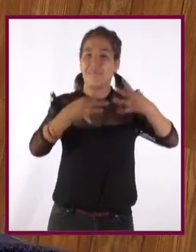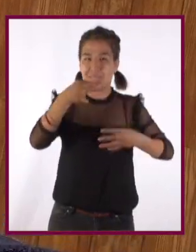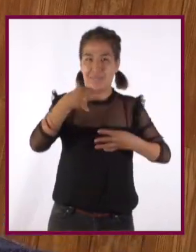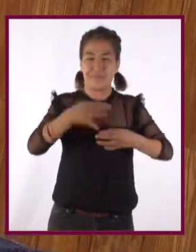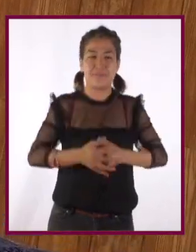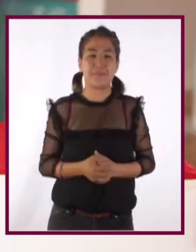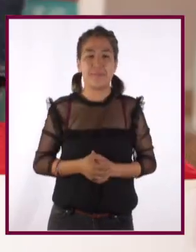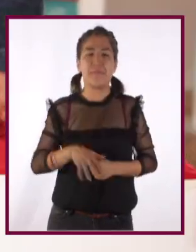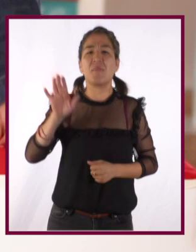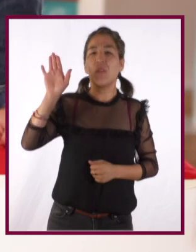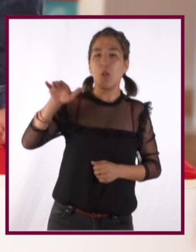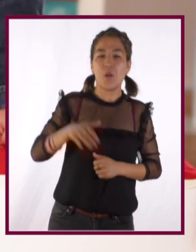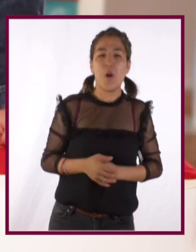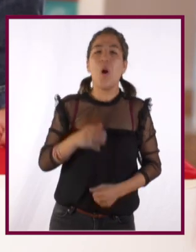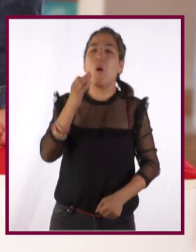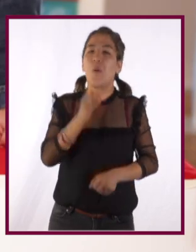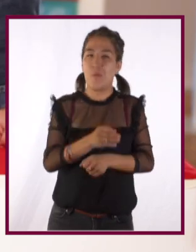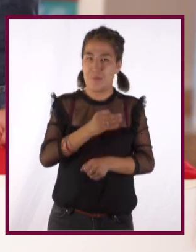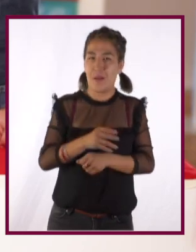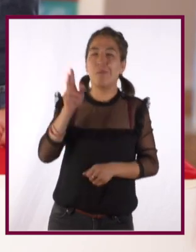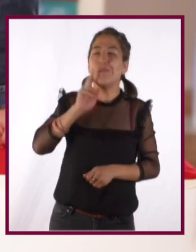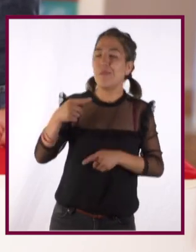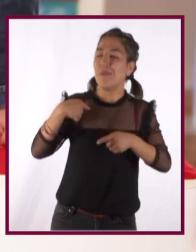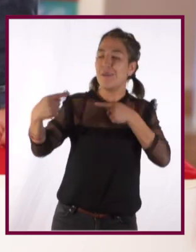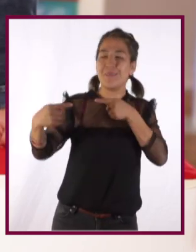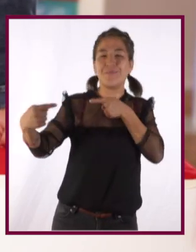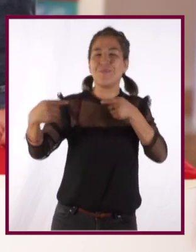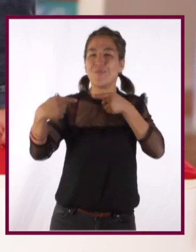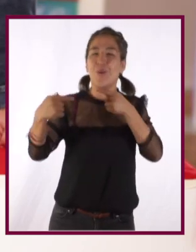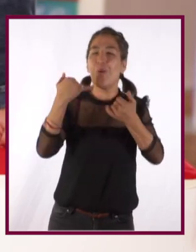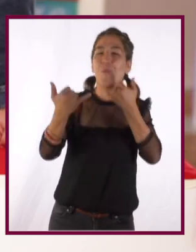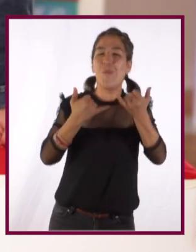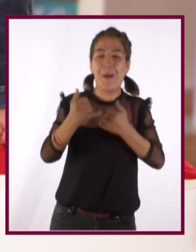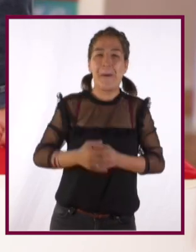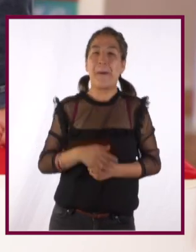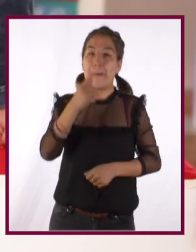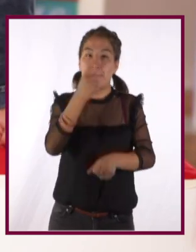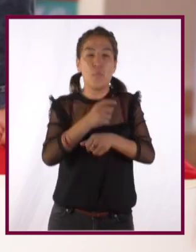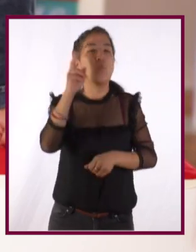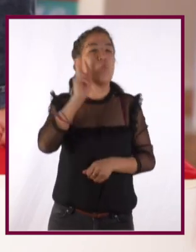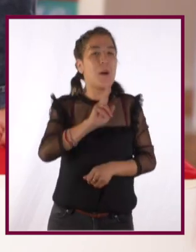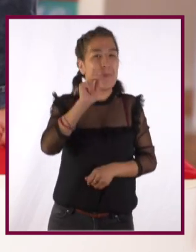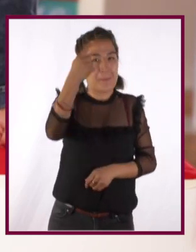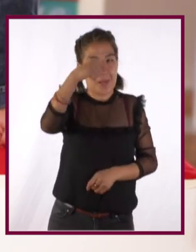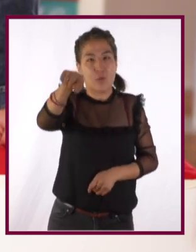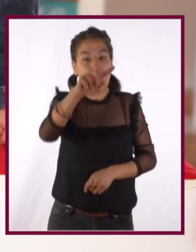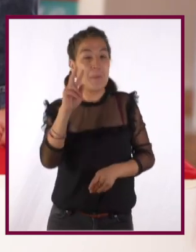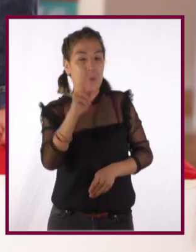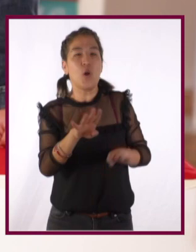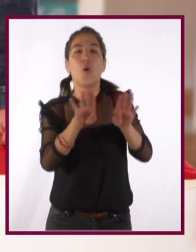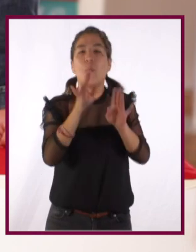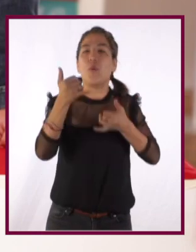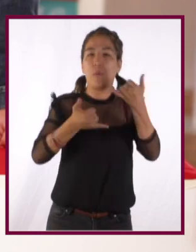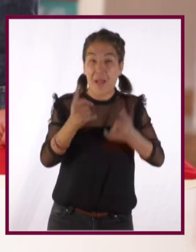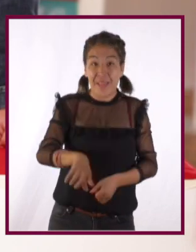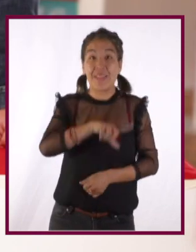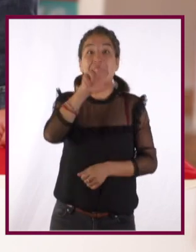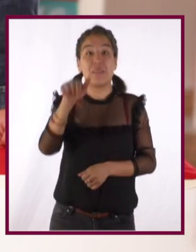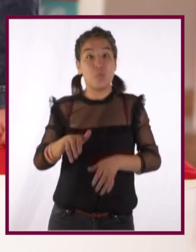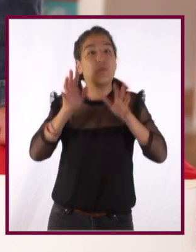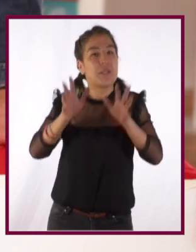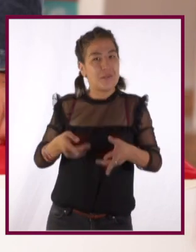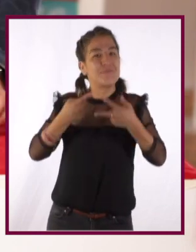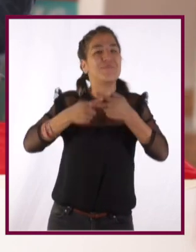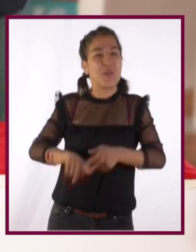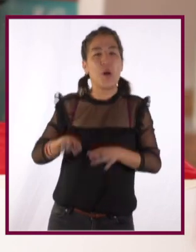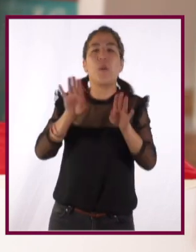7 fichas. Ernesto, hagamos varias partidas, ¿vale? Ok. Esta primera que sea para explicar el juego y las siguientes que sean para mostrar cómo